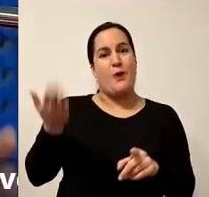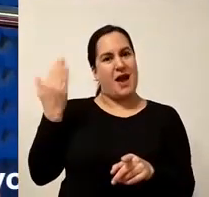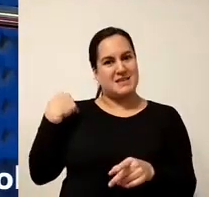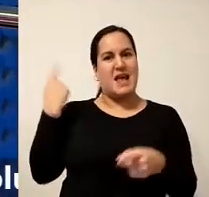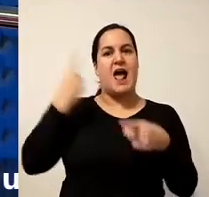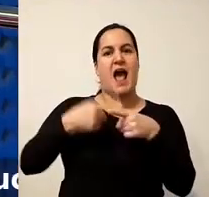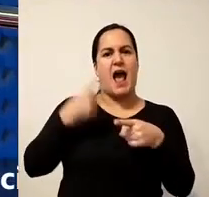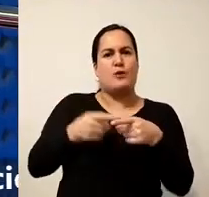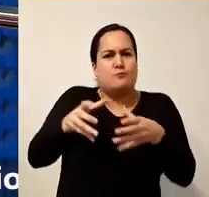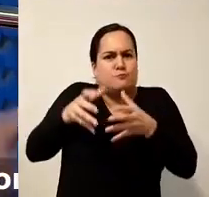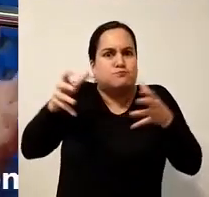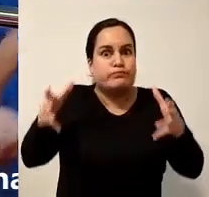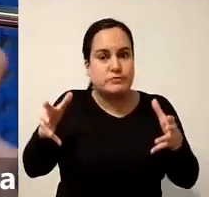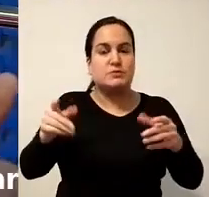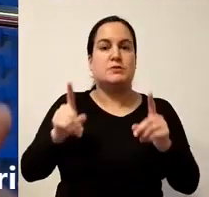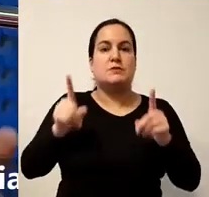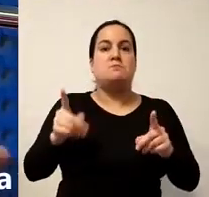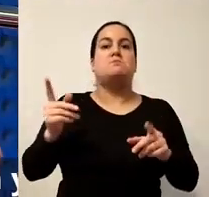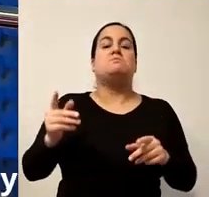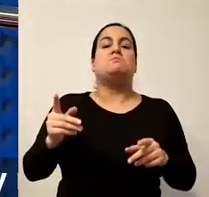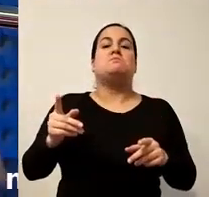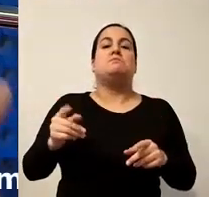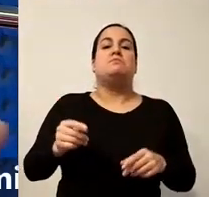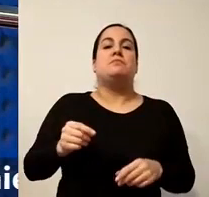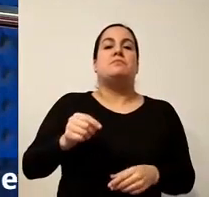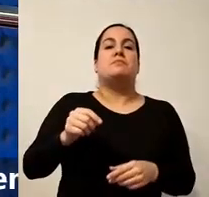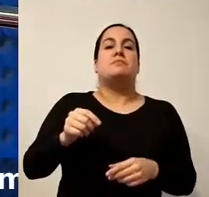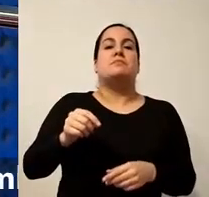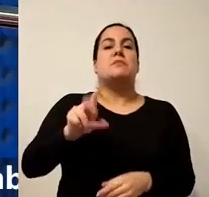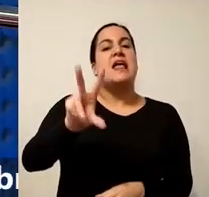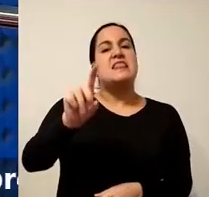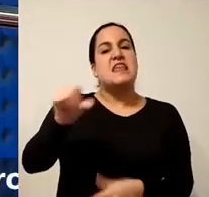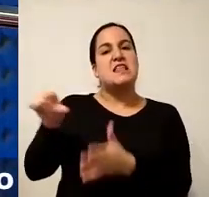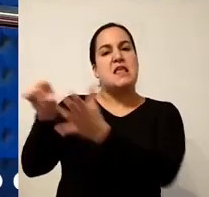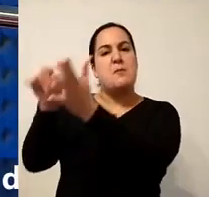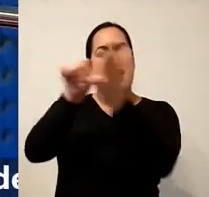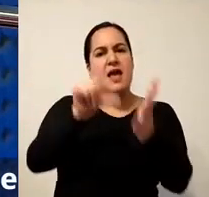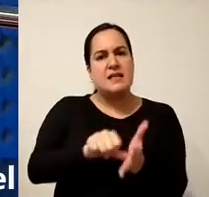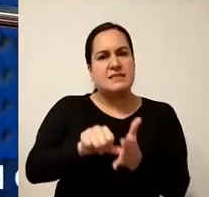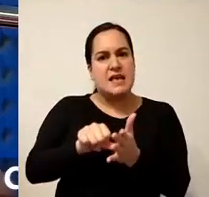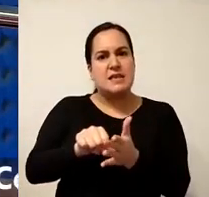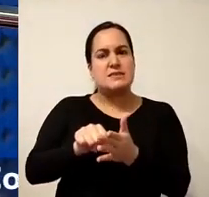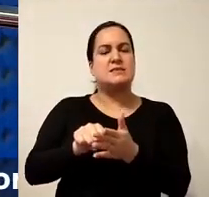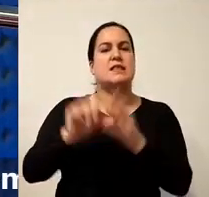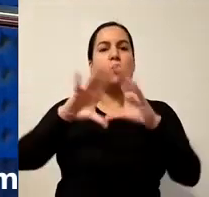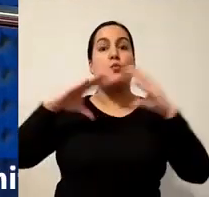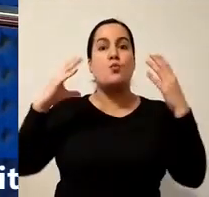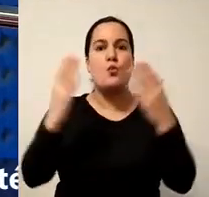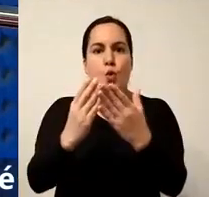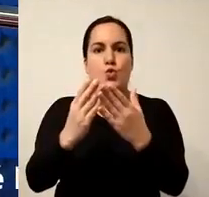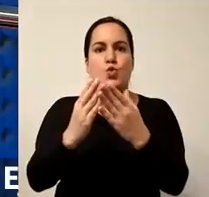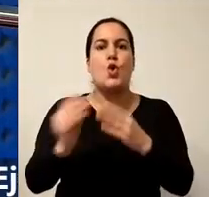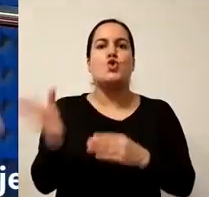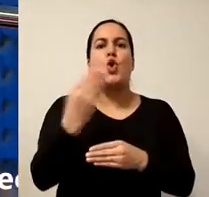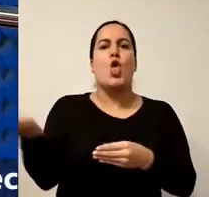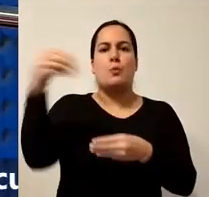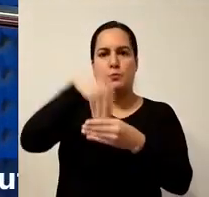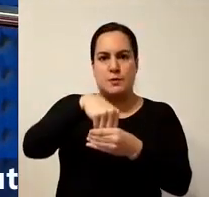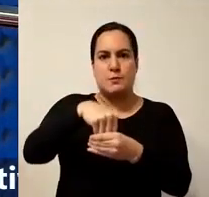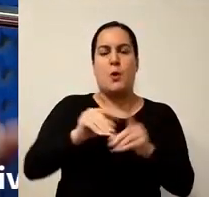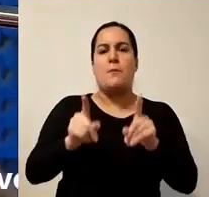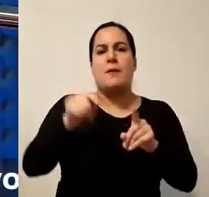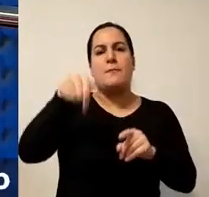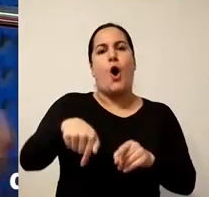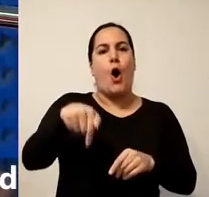desigual las principales capitales imperialistas muestran con miles